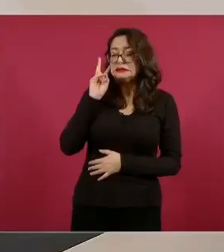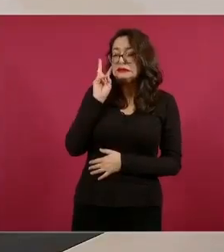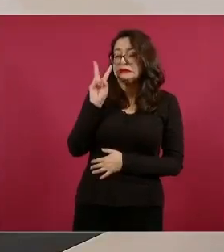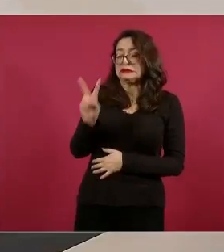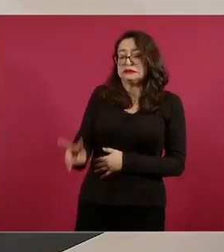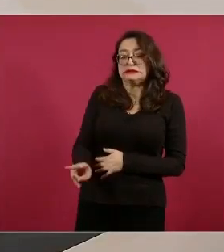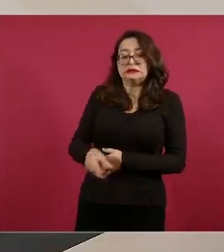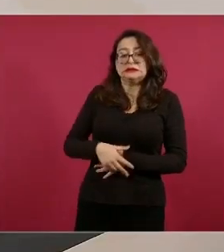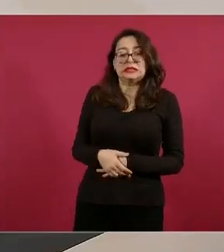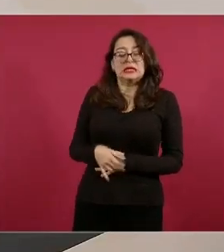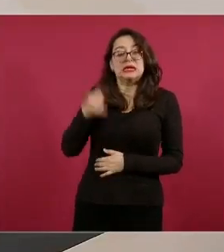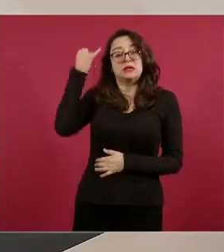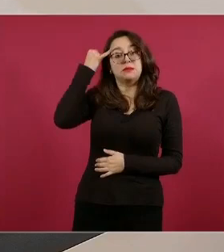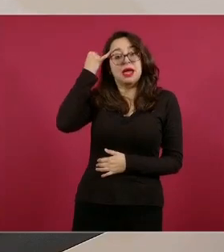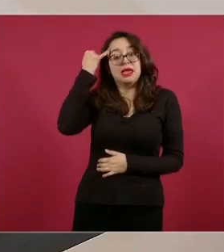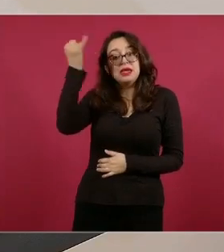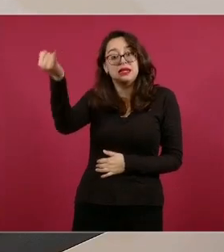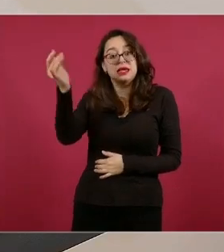¿eh? Hay otros